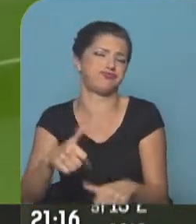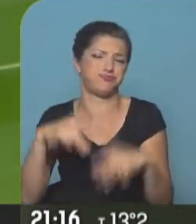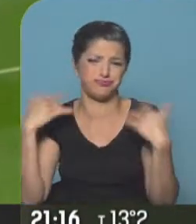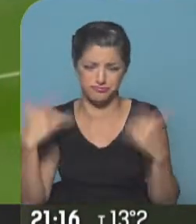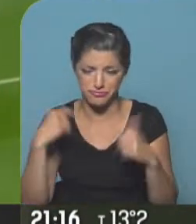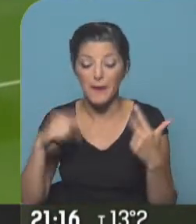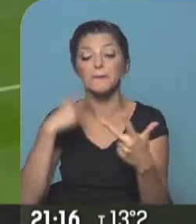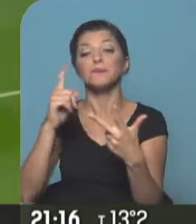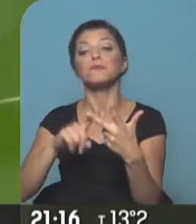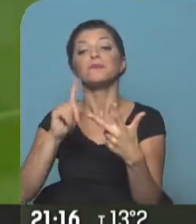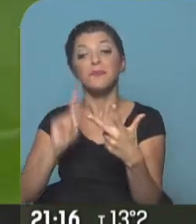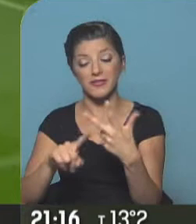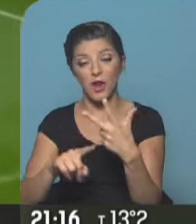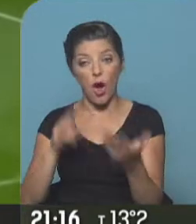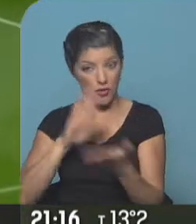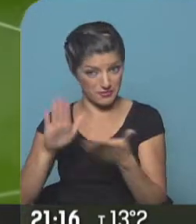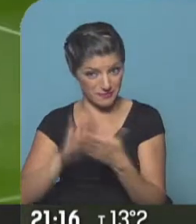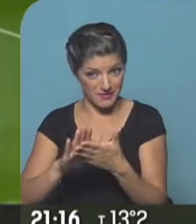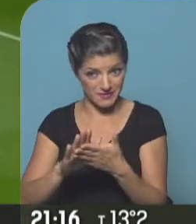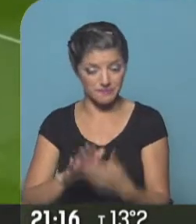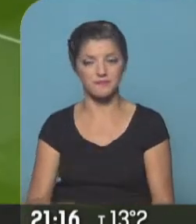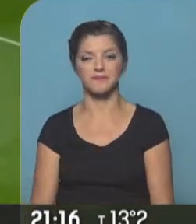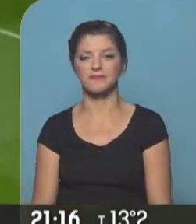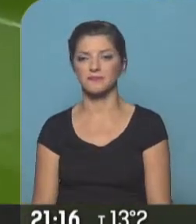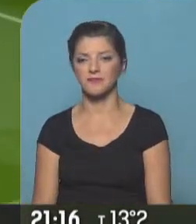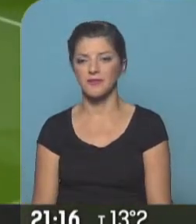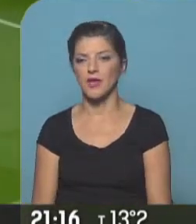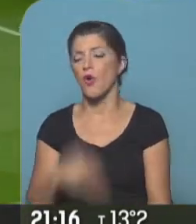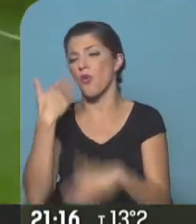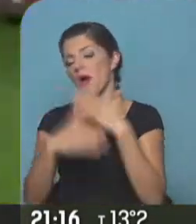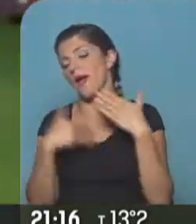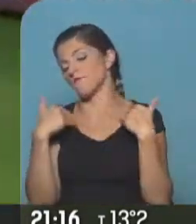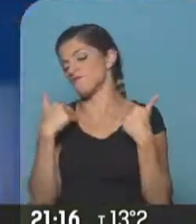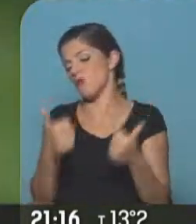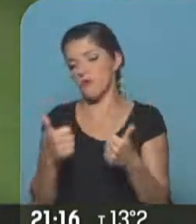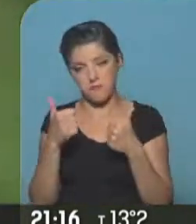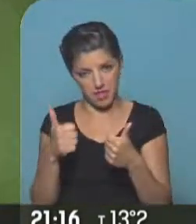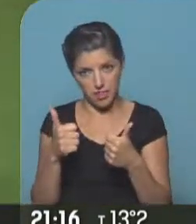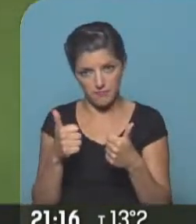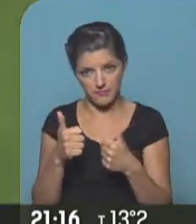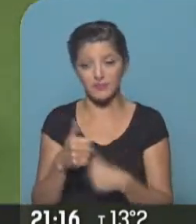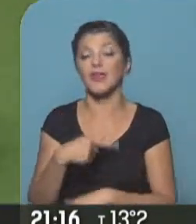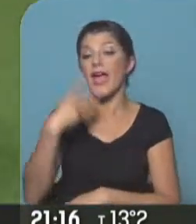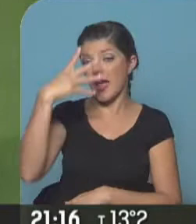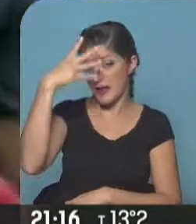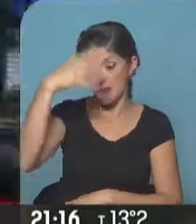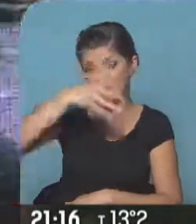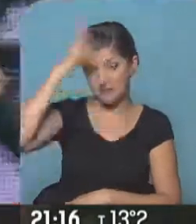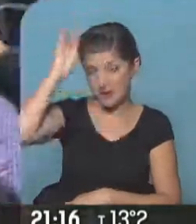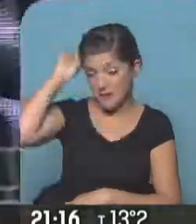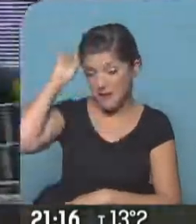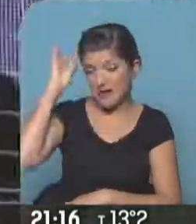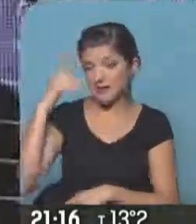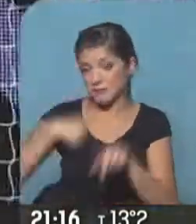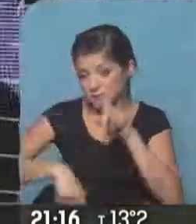el tercero, otra vez Mbappé, su potencia enorme, la jugada se ensucia, Neymar la limpia y concreta